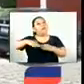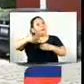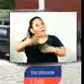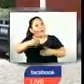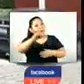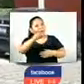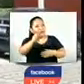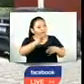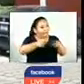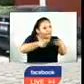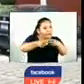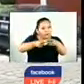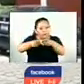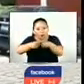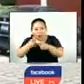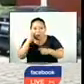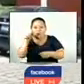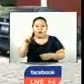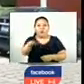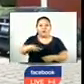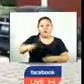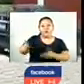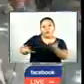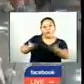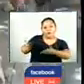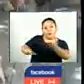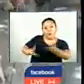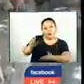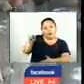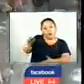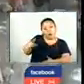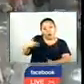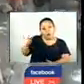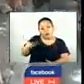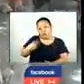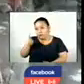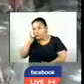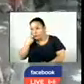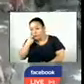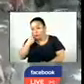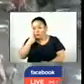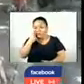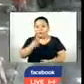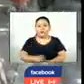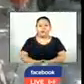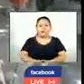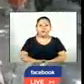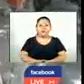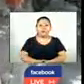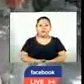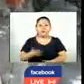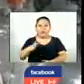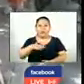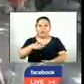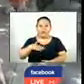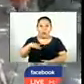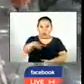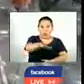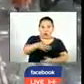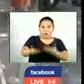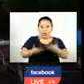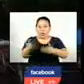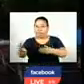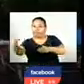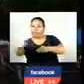realizando las cosas. De igual manera en el mercado municipal estamos nosotros, creo que tenemos dos entradas, dos